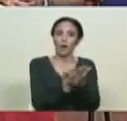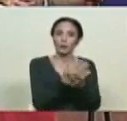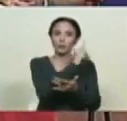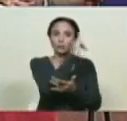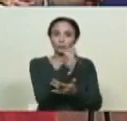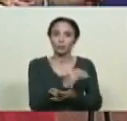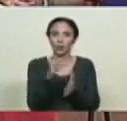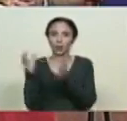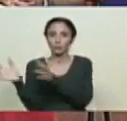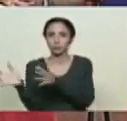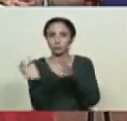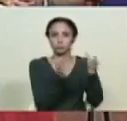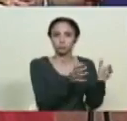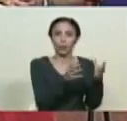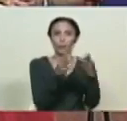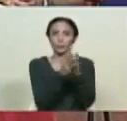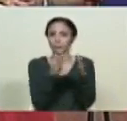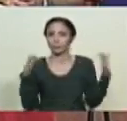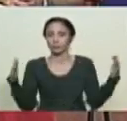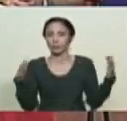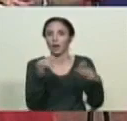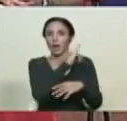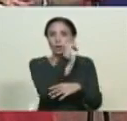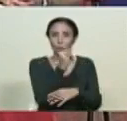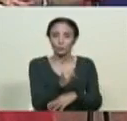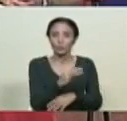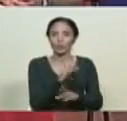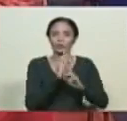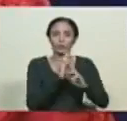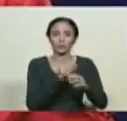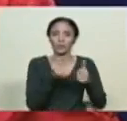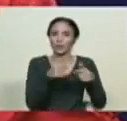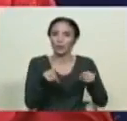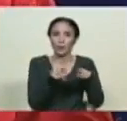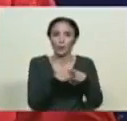Zulia. Zulia, grande, el estado Zulia.